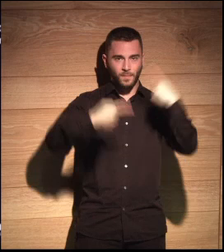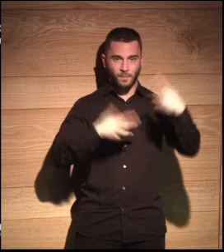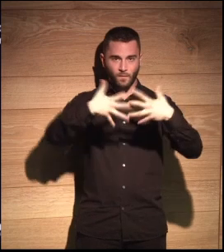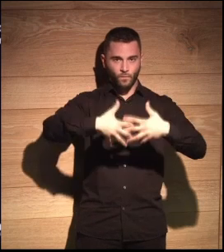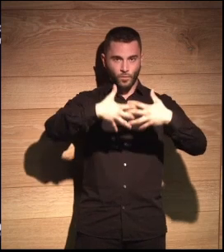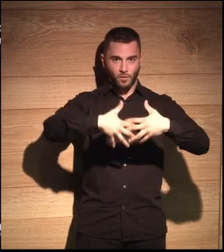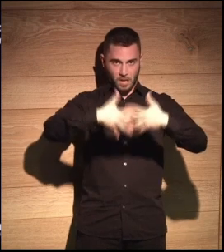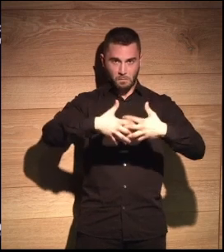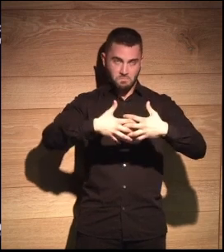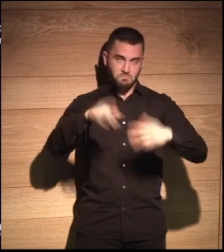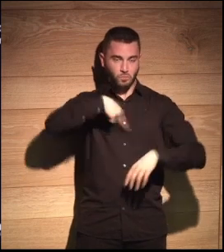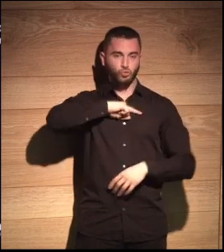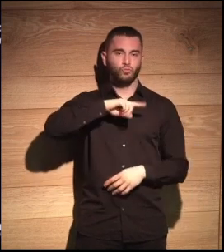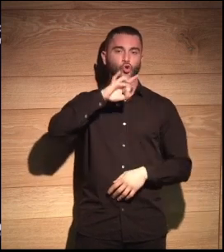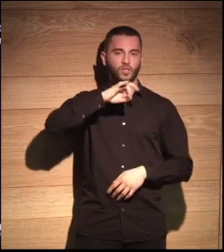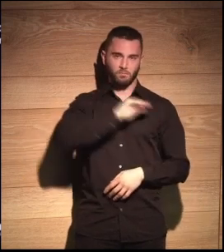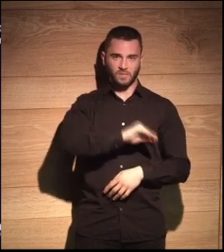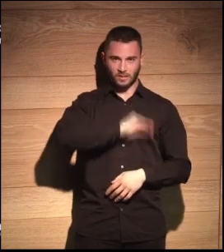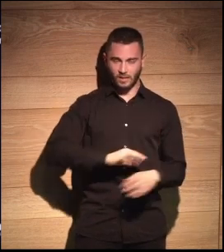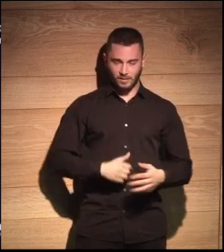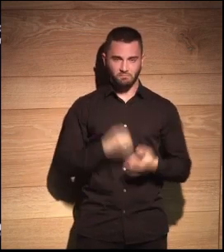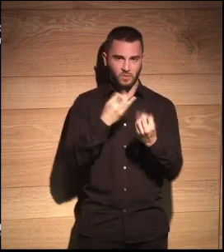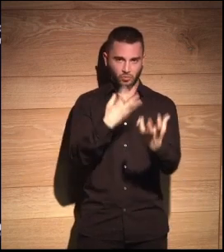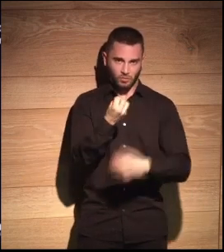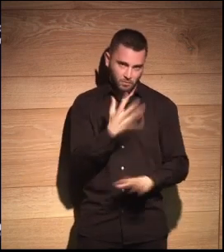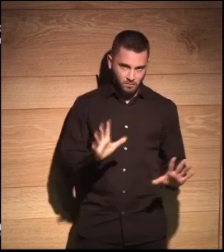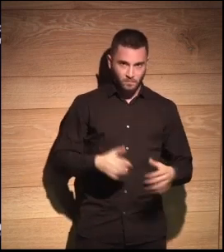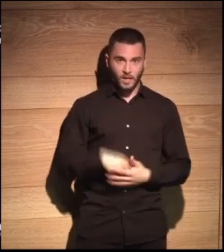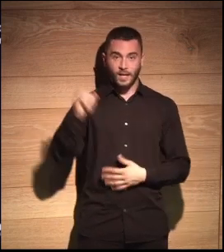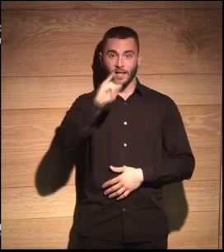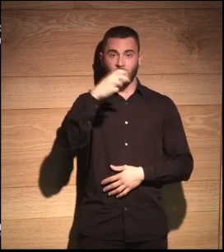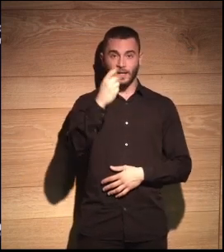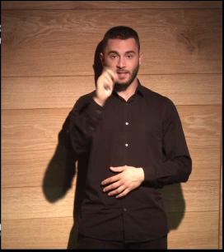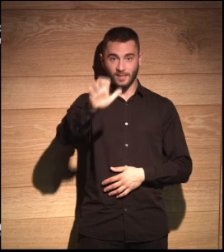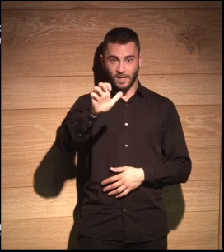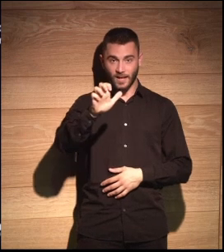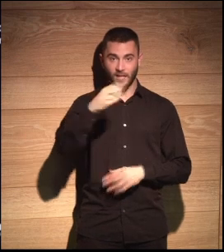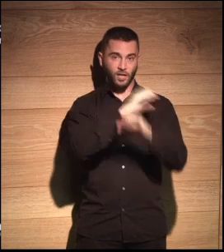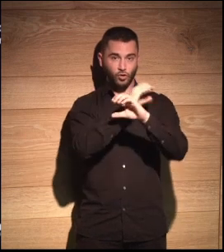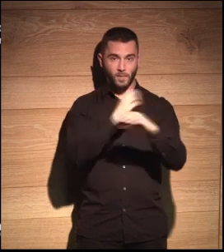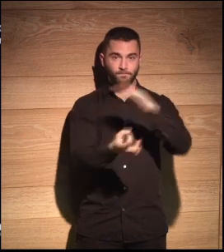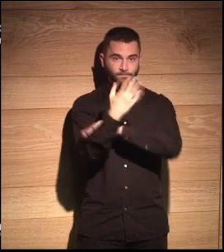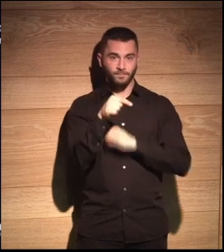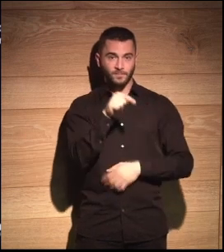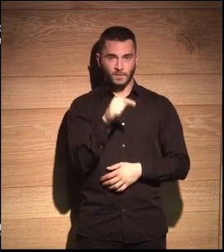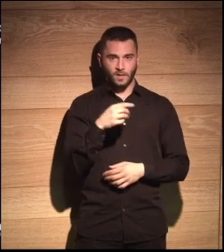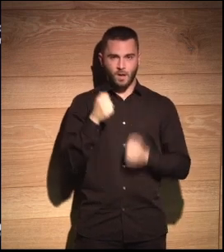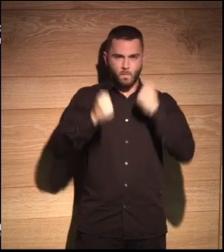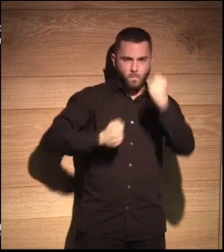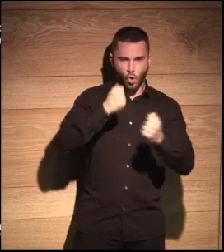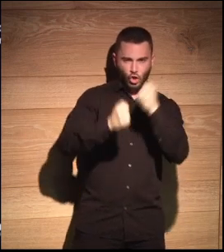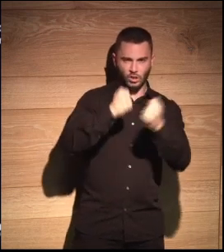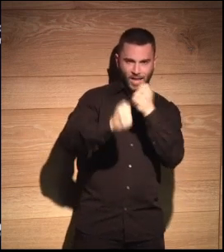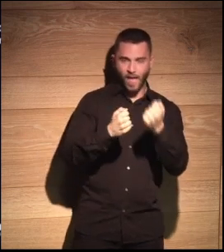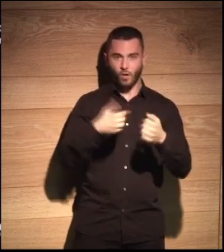bastante contentos con el resultado. Jake, por ejemplo, en el cómic aparece solo vestido de boxeador y nosotros